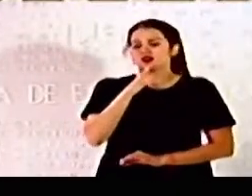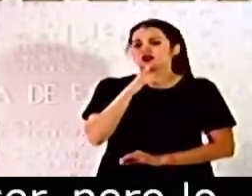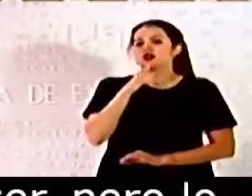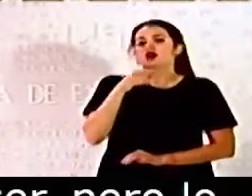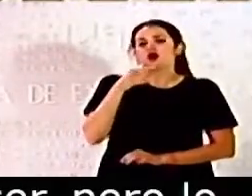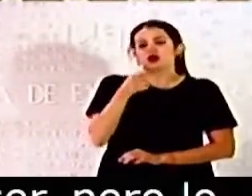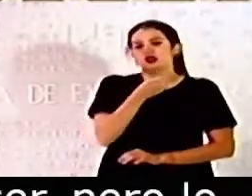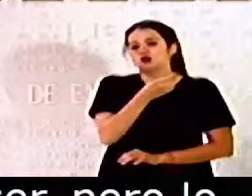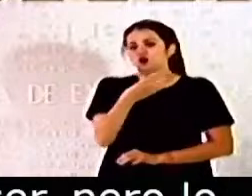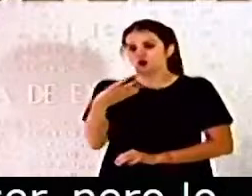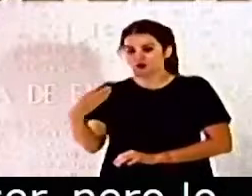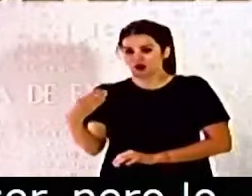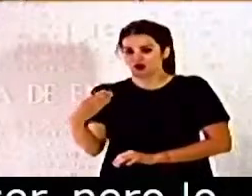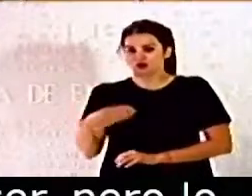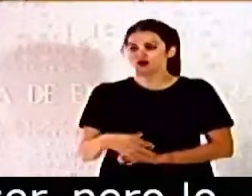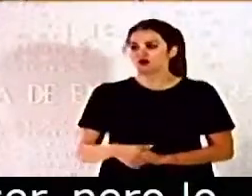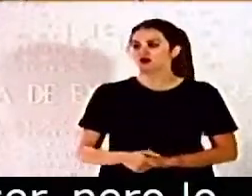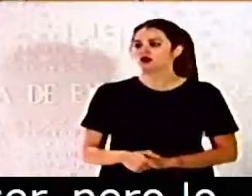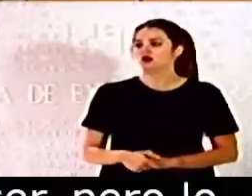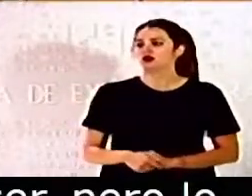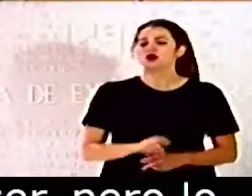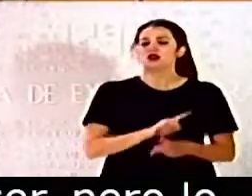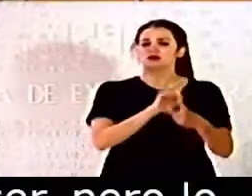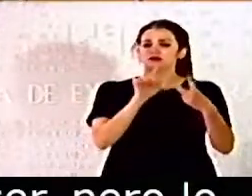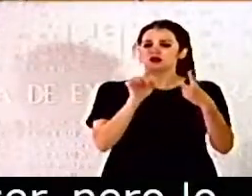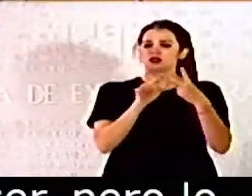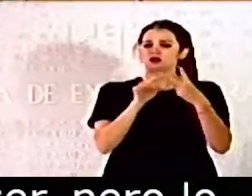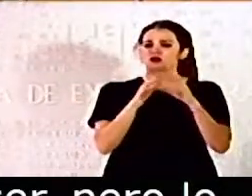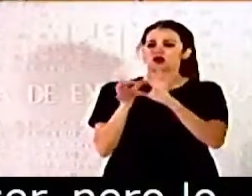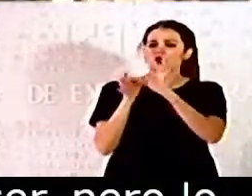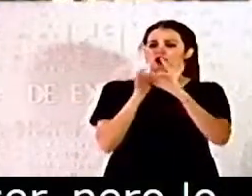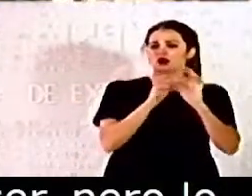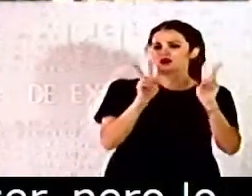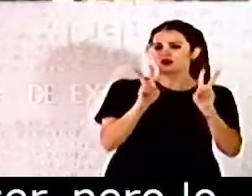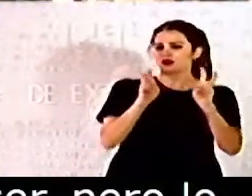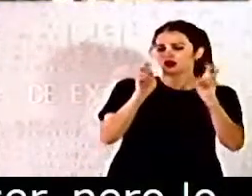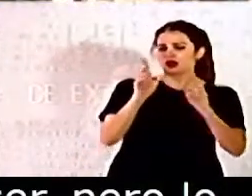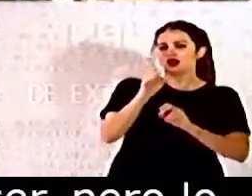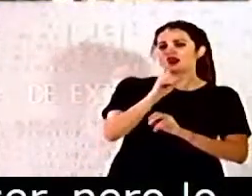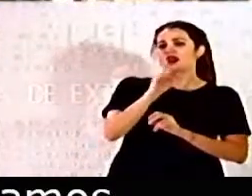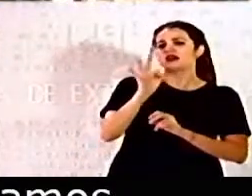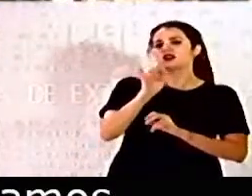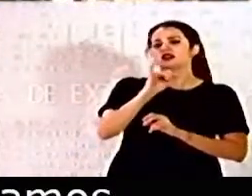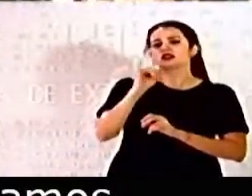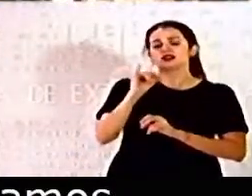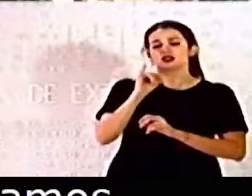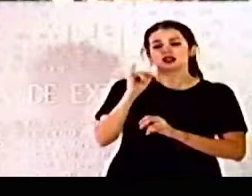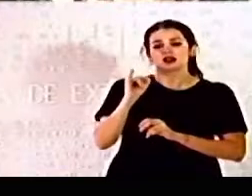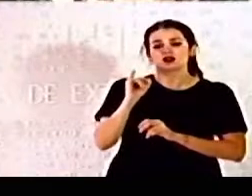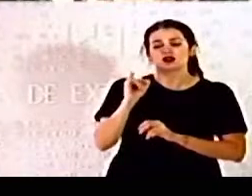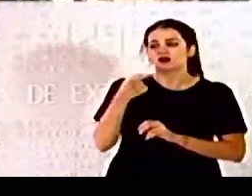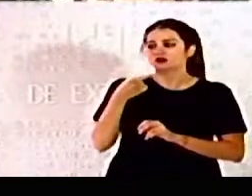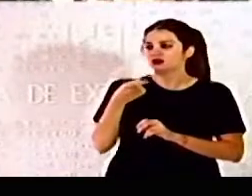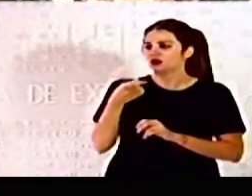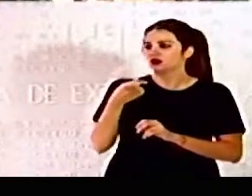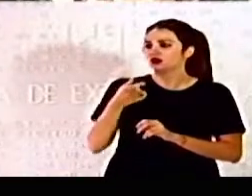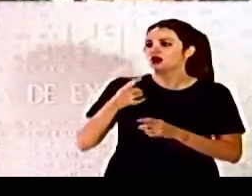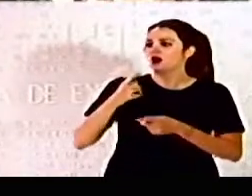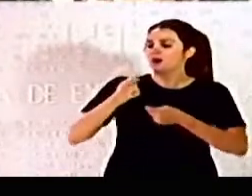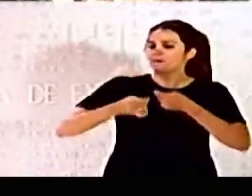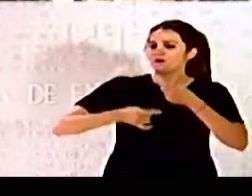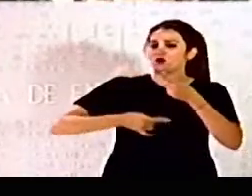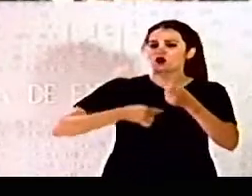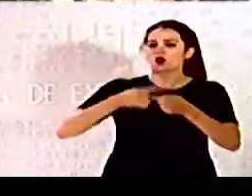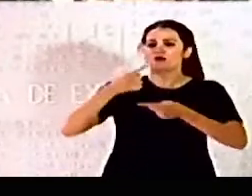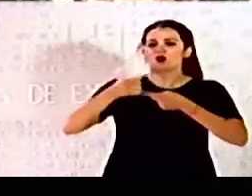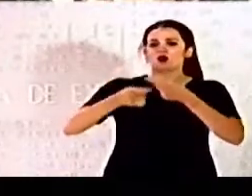manejando. Directamente vinculado con esto, es cierto que el TSJ de manera periódica va ratificando los cierres